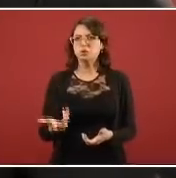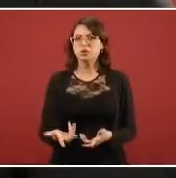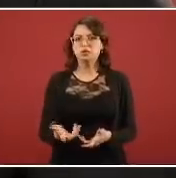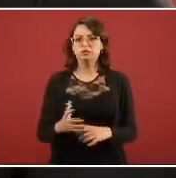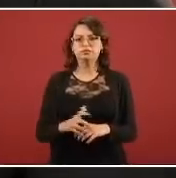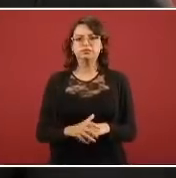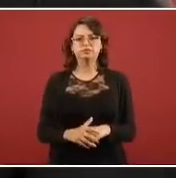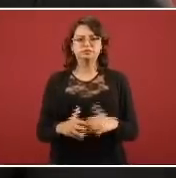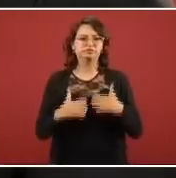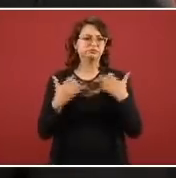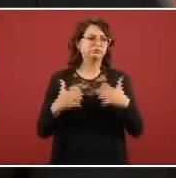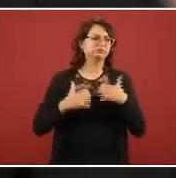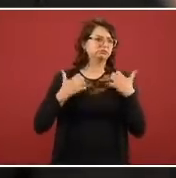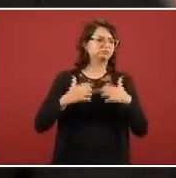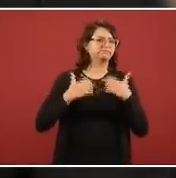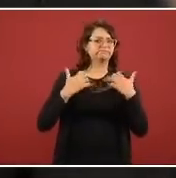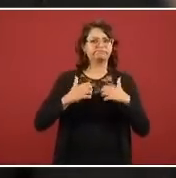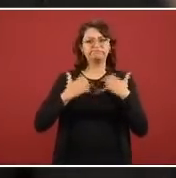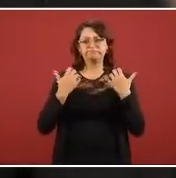me irritara